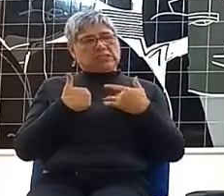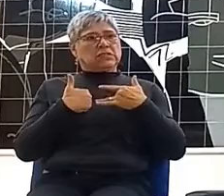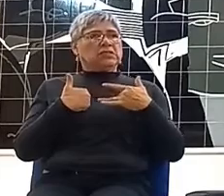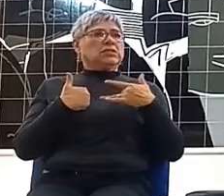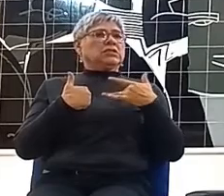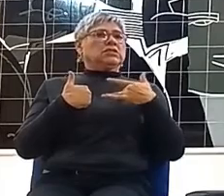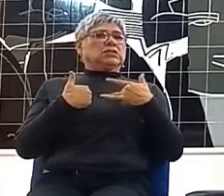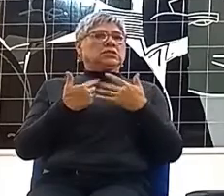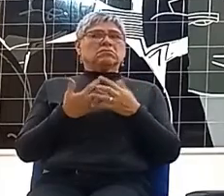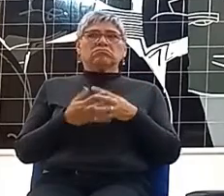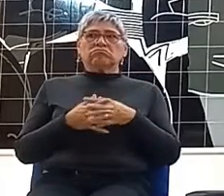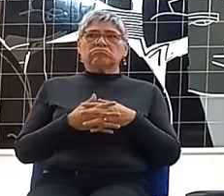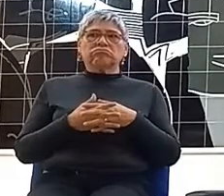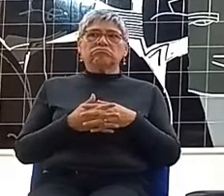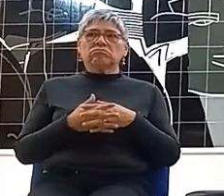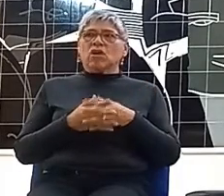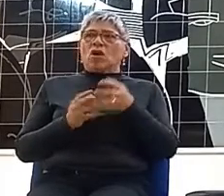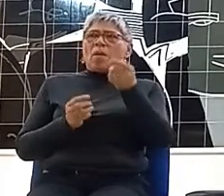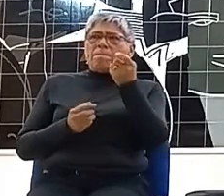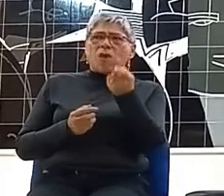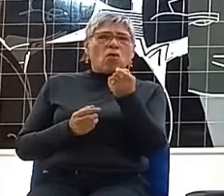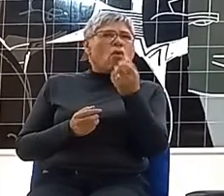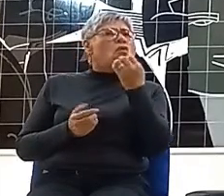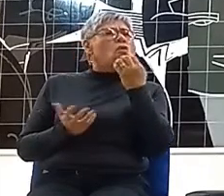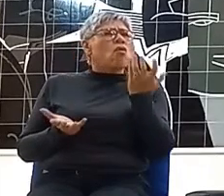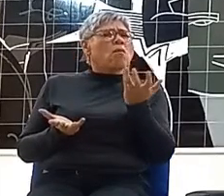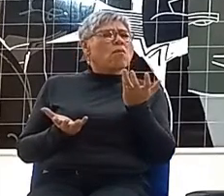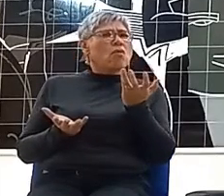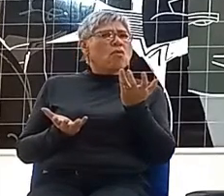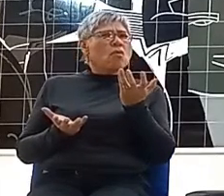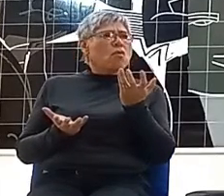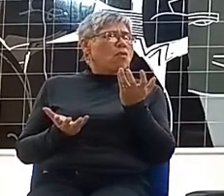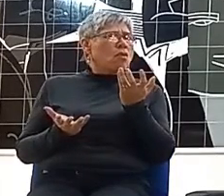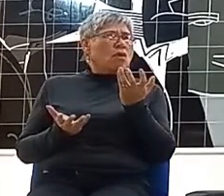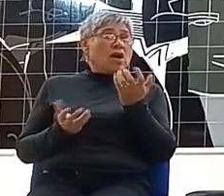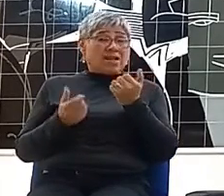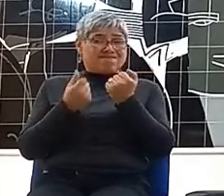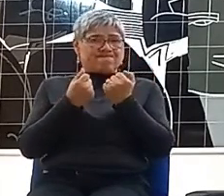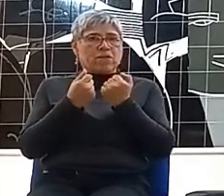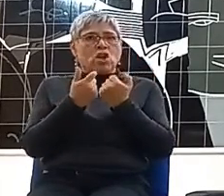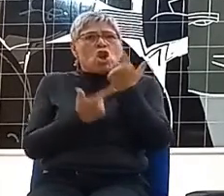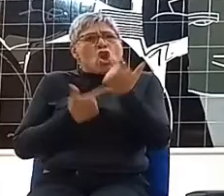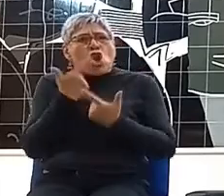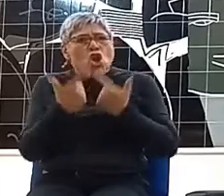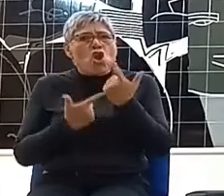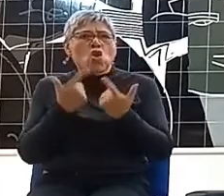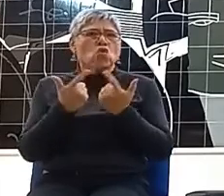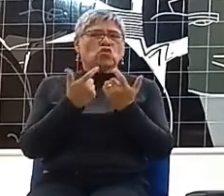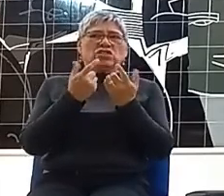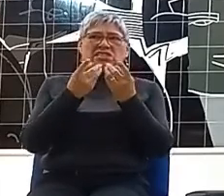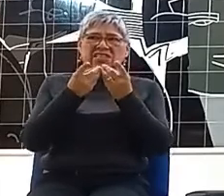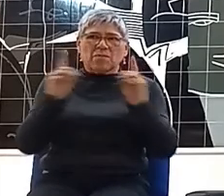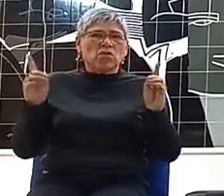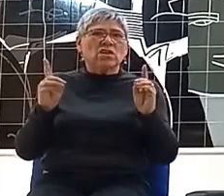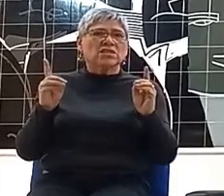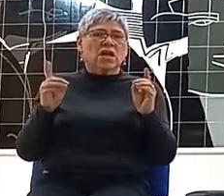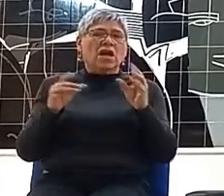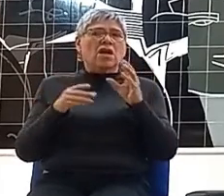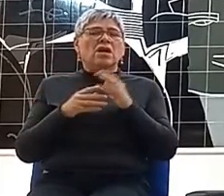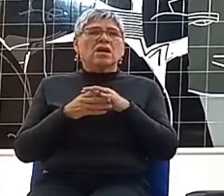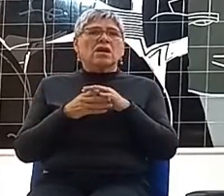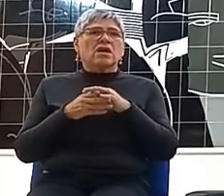tocar, ¿sí? Ver un poco como la lucha por la democracia que se da al interior de